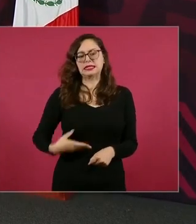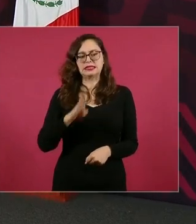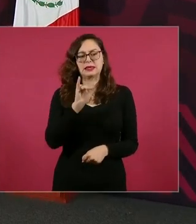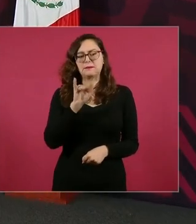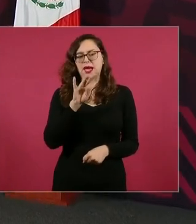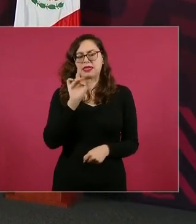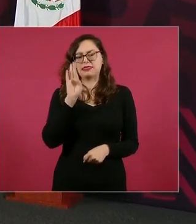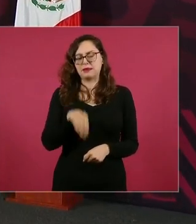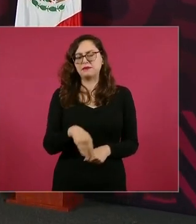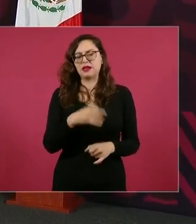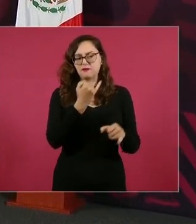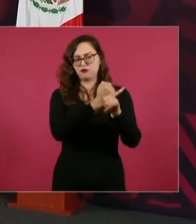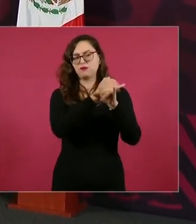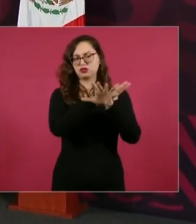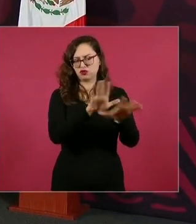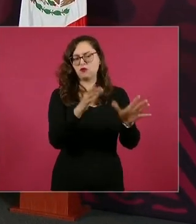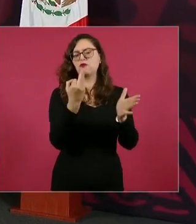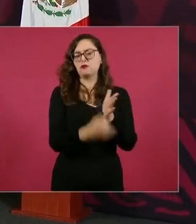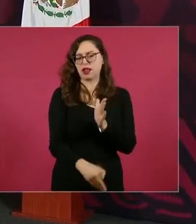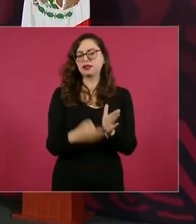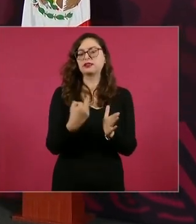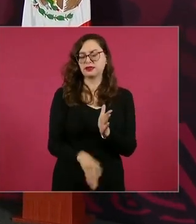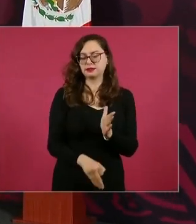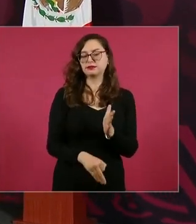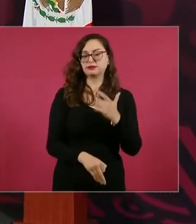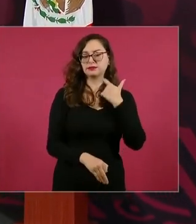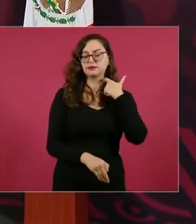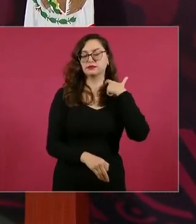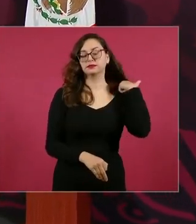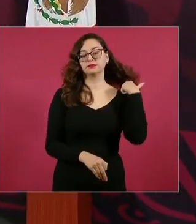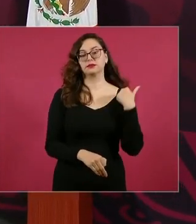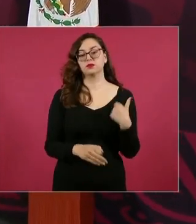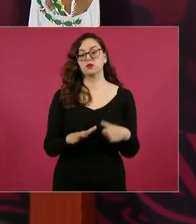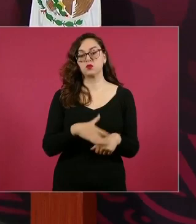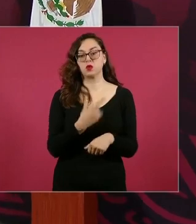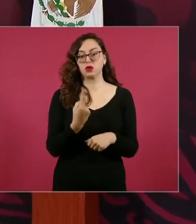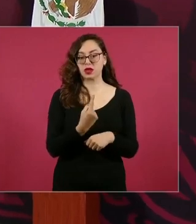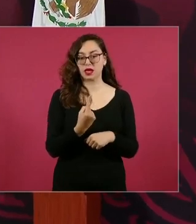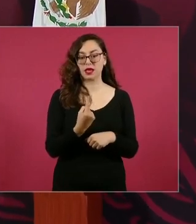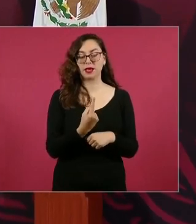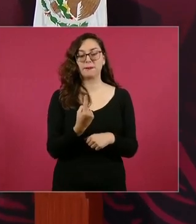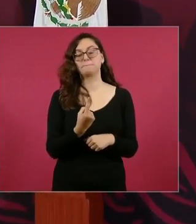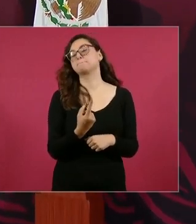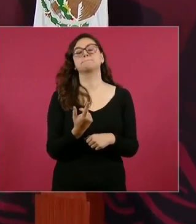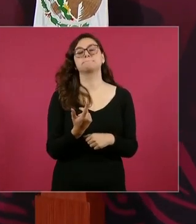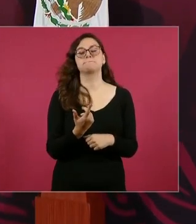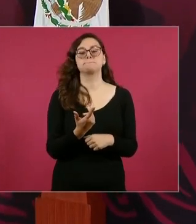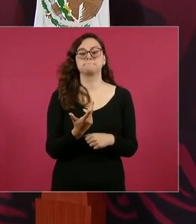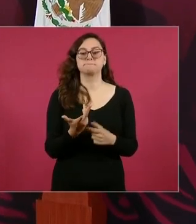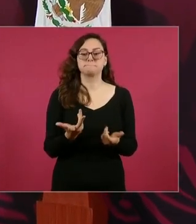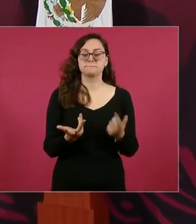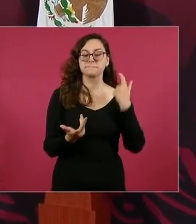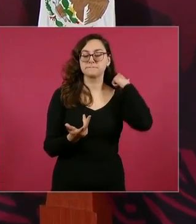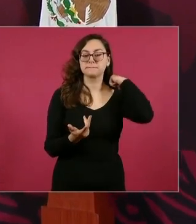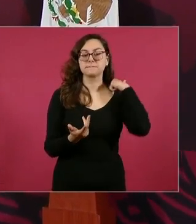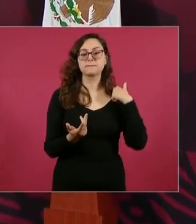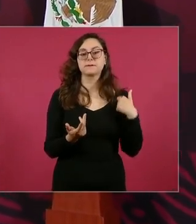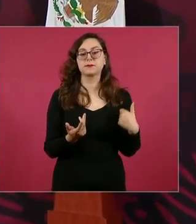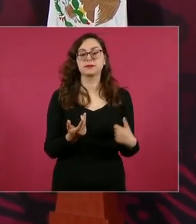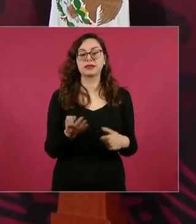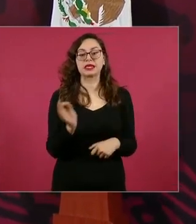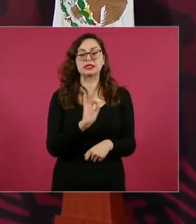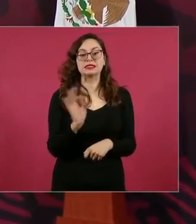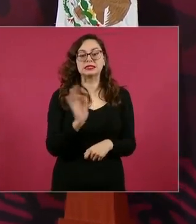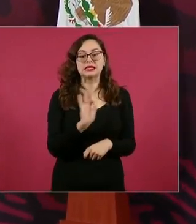informado de esta situación porque eh pueden estarle